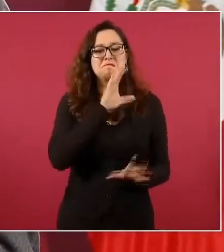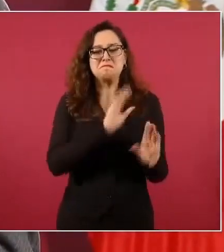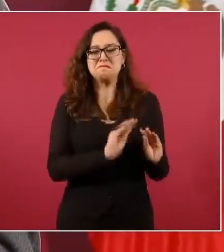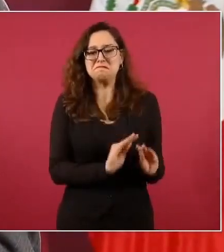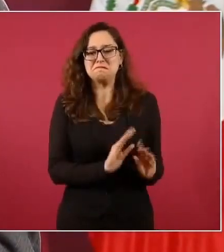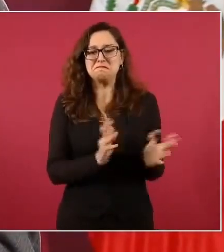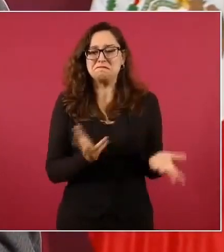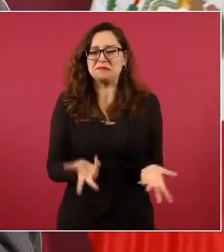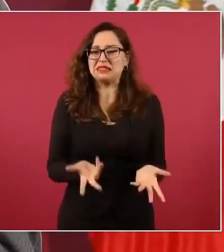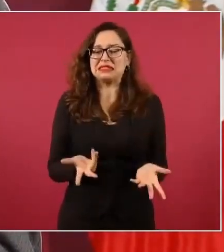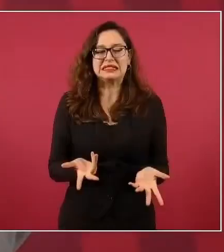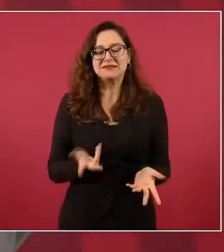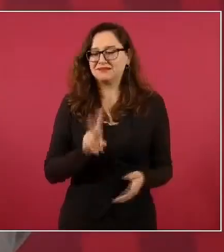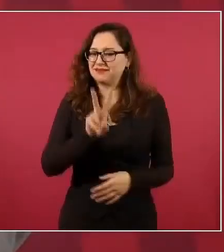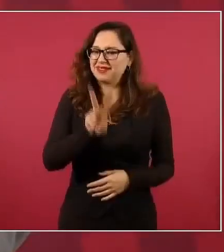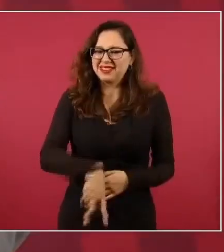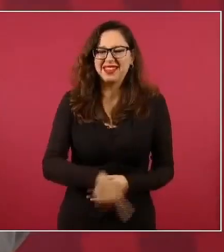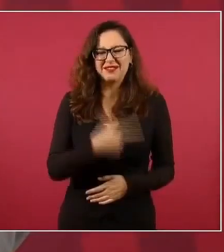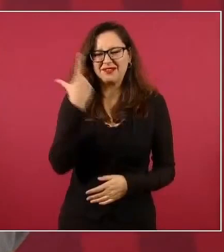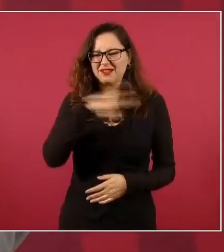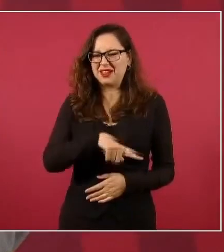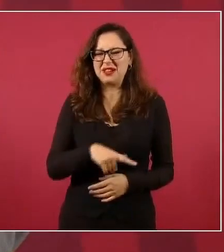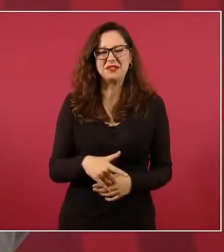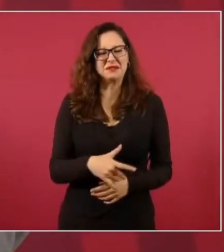una manifestación